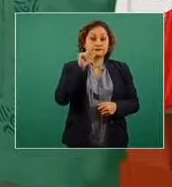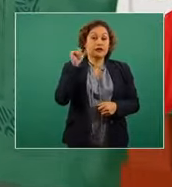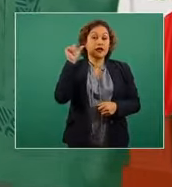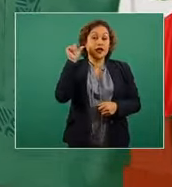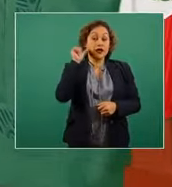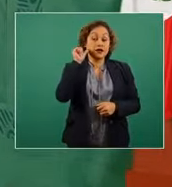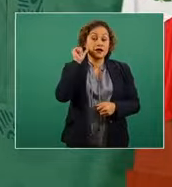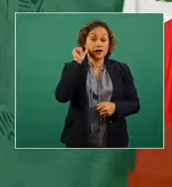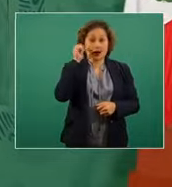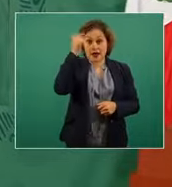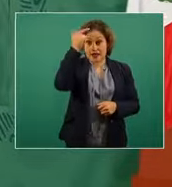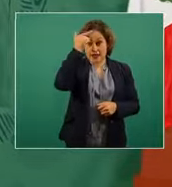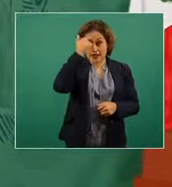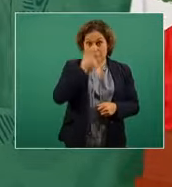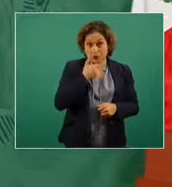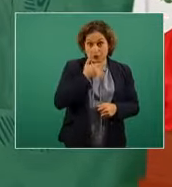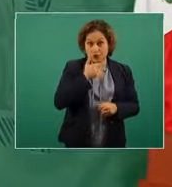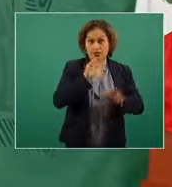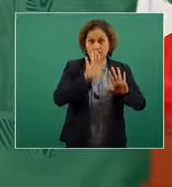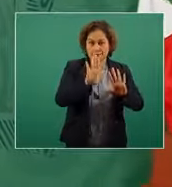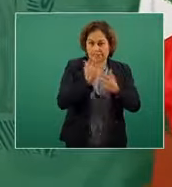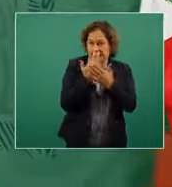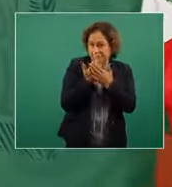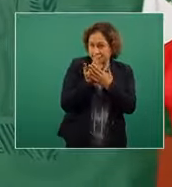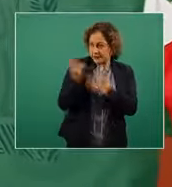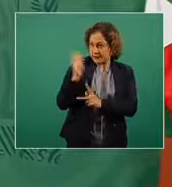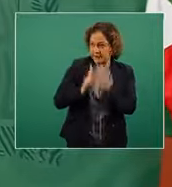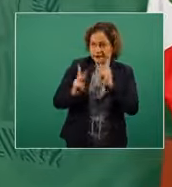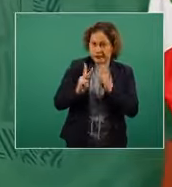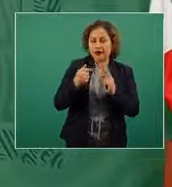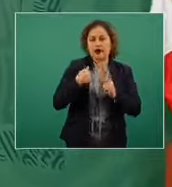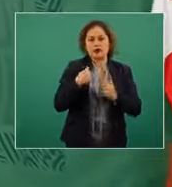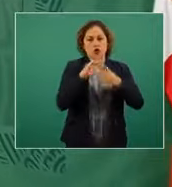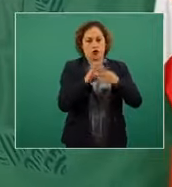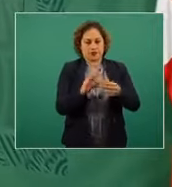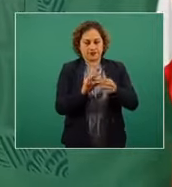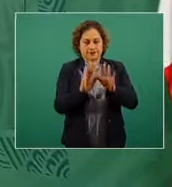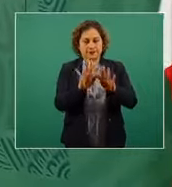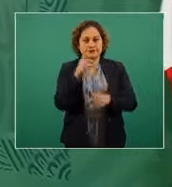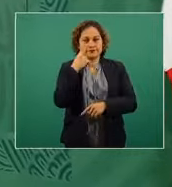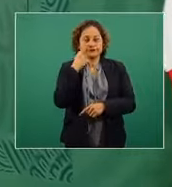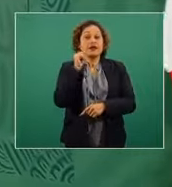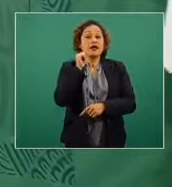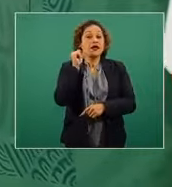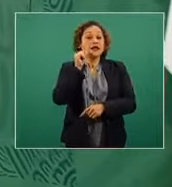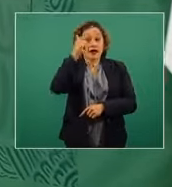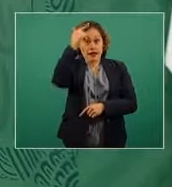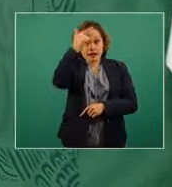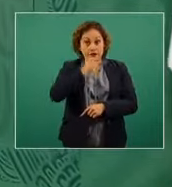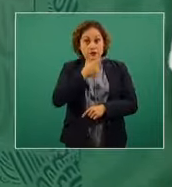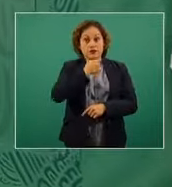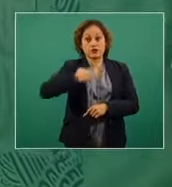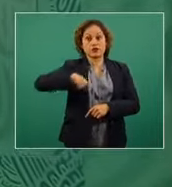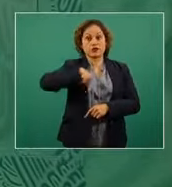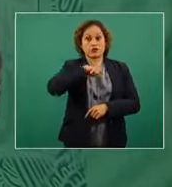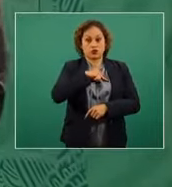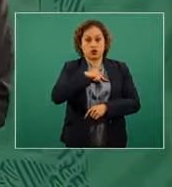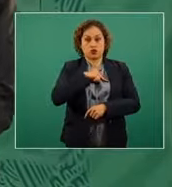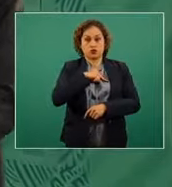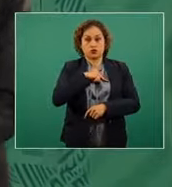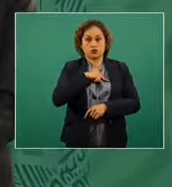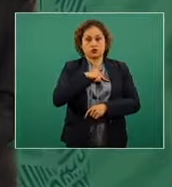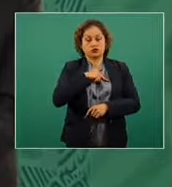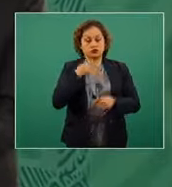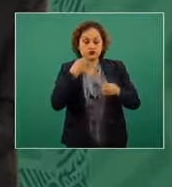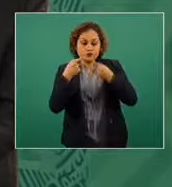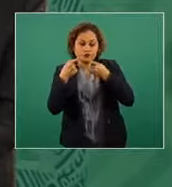tanto llega el doctor Jorge Alcocer, hicimos una evaluación que se les va a presentar